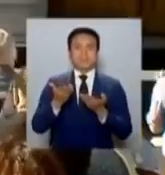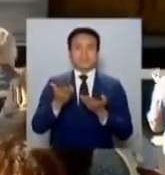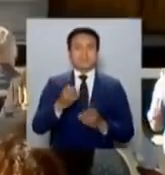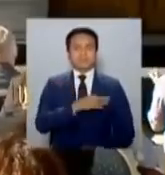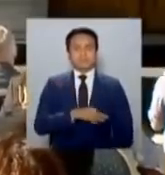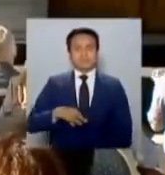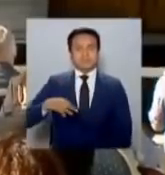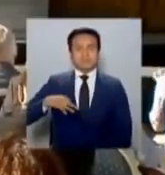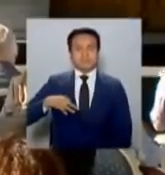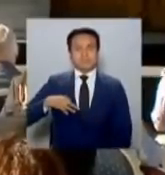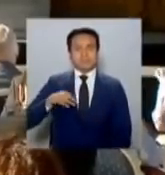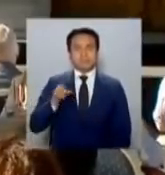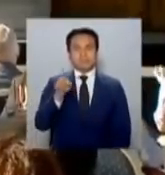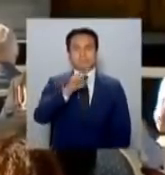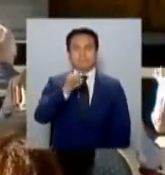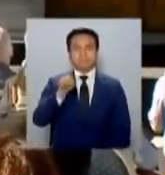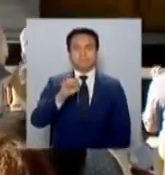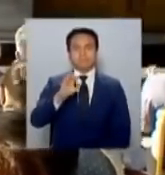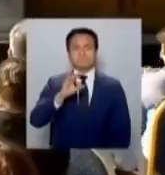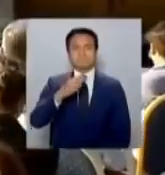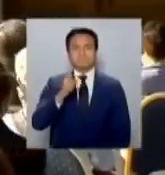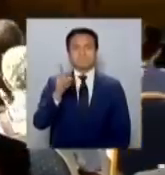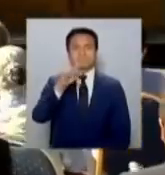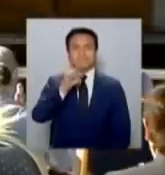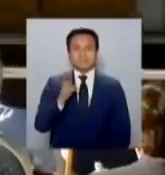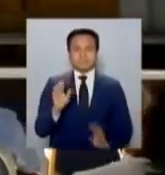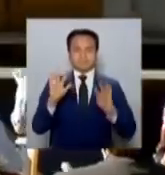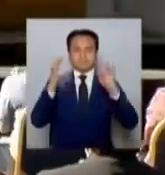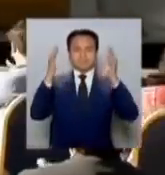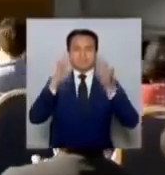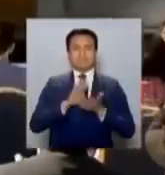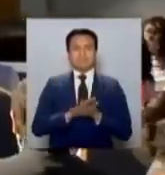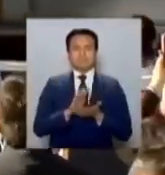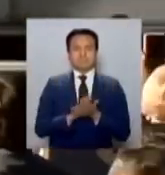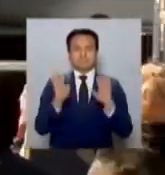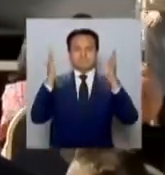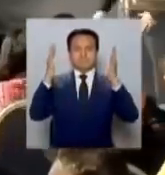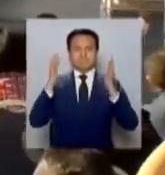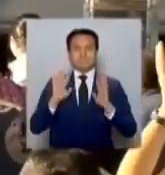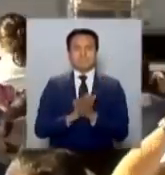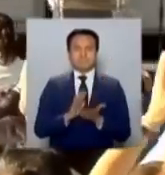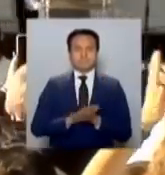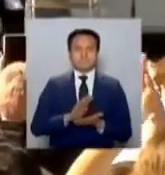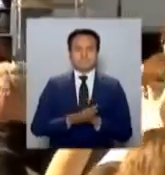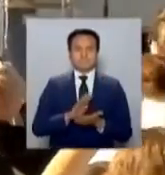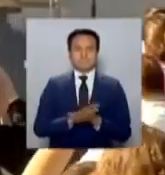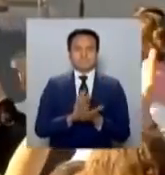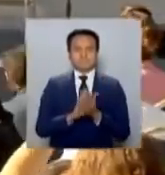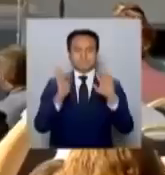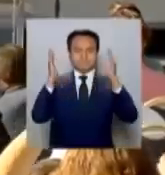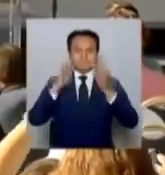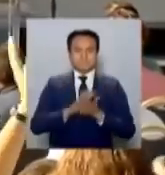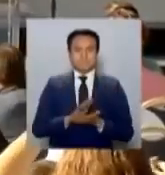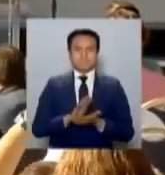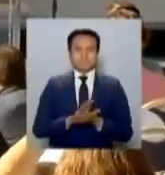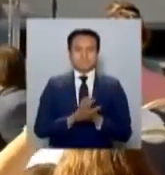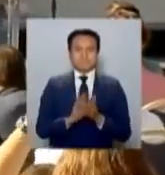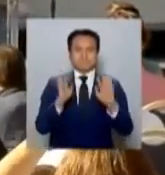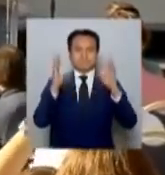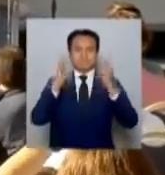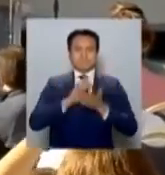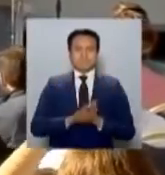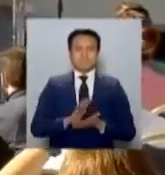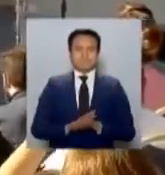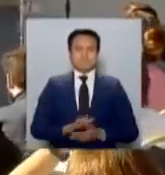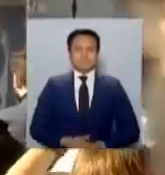13. Ahí mismo dijo que no era partidaria de extender el estado de excepción. Dice, militarizar la zona no ha logrado el objetivo de reducir